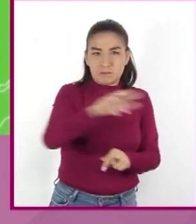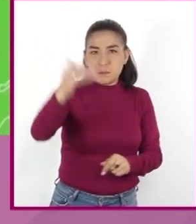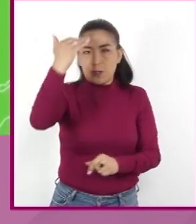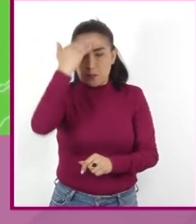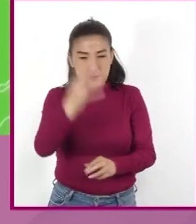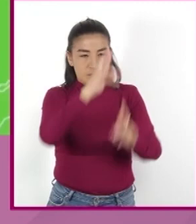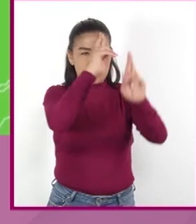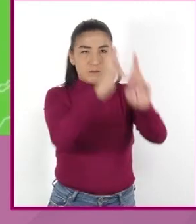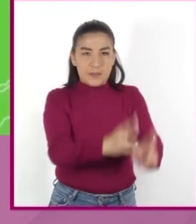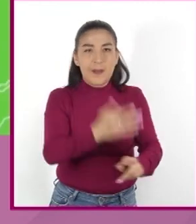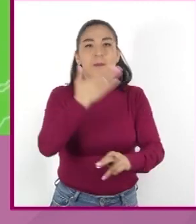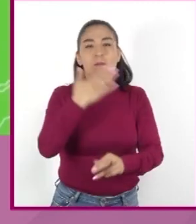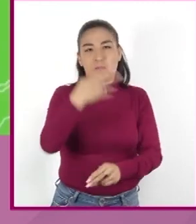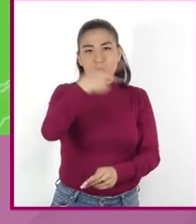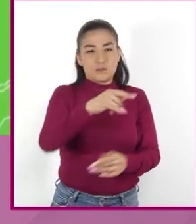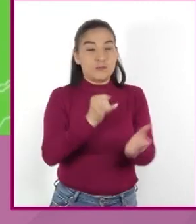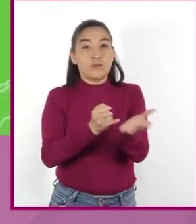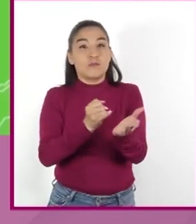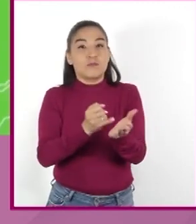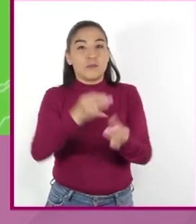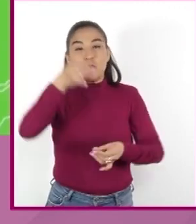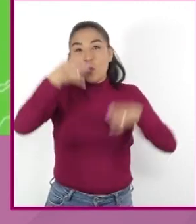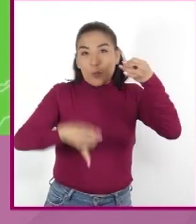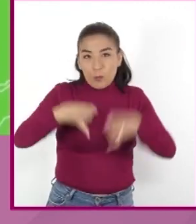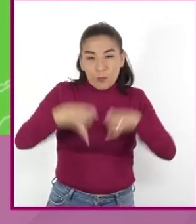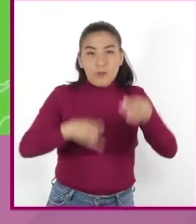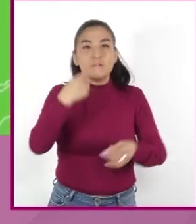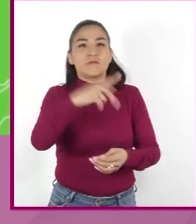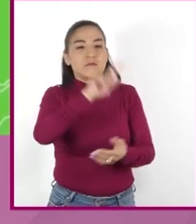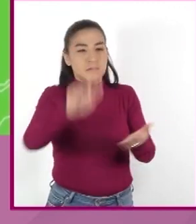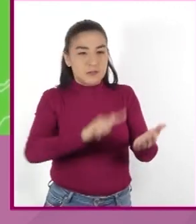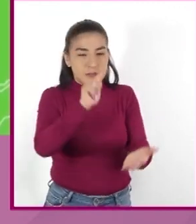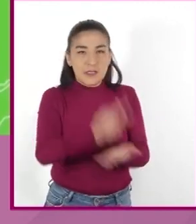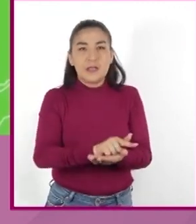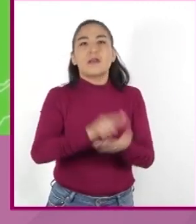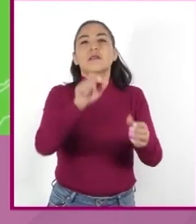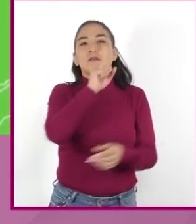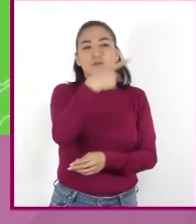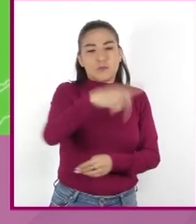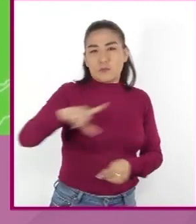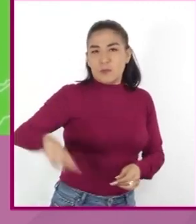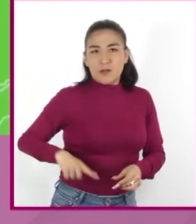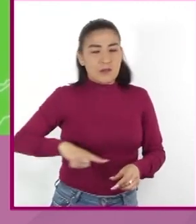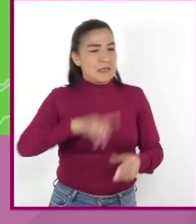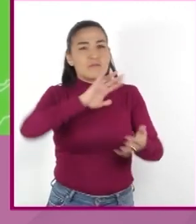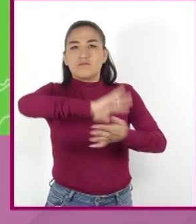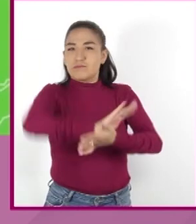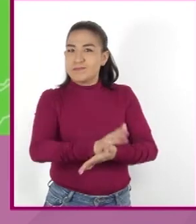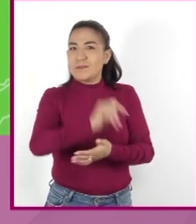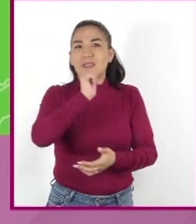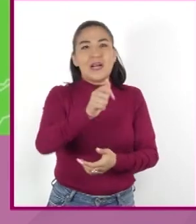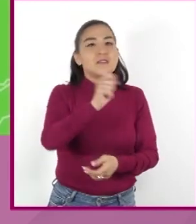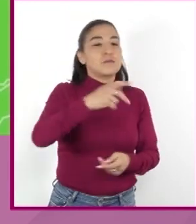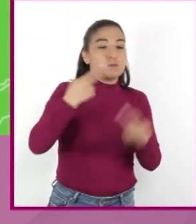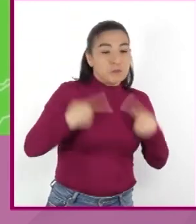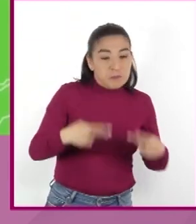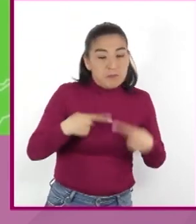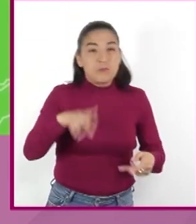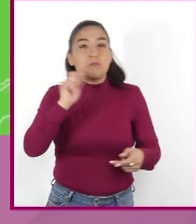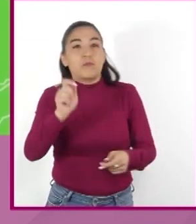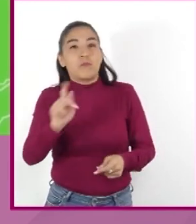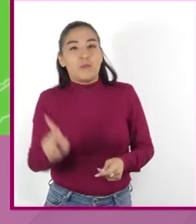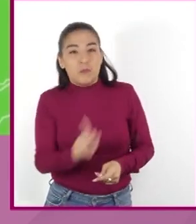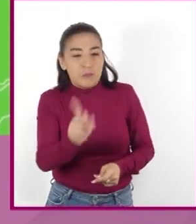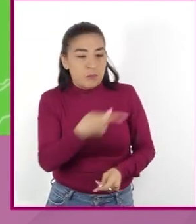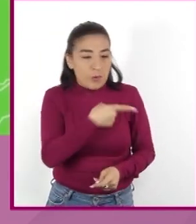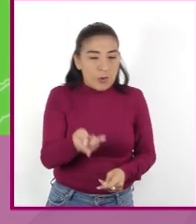respetado jurídica y socialmente, sin discriminar a nadie por causa de su origen o condición social. Mientras que el valor